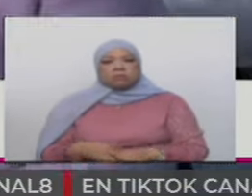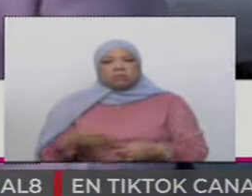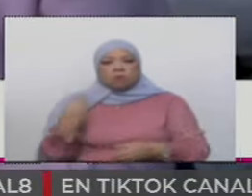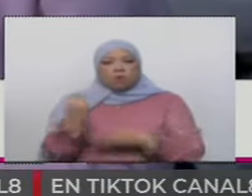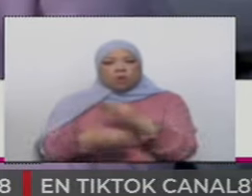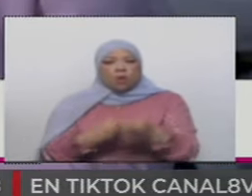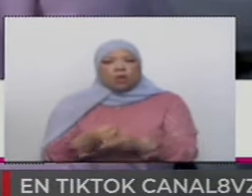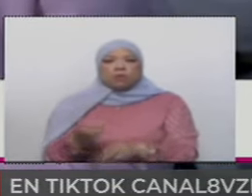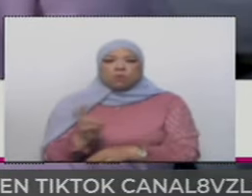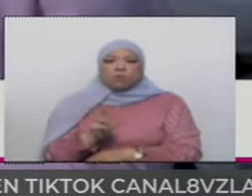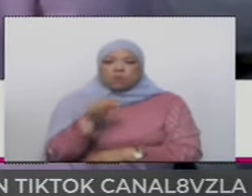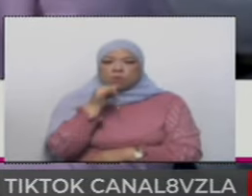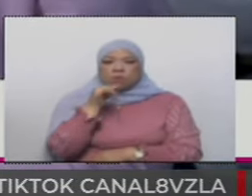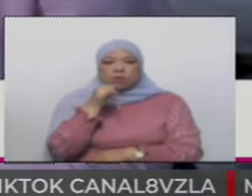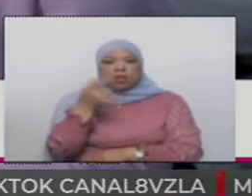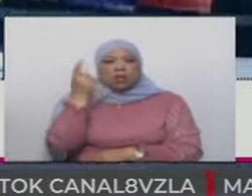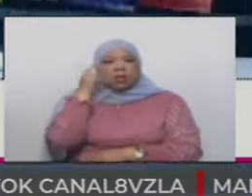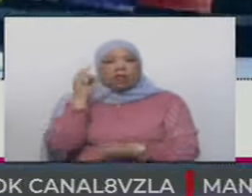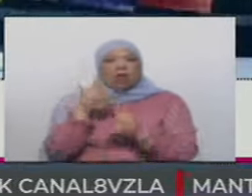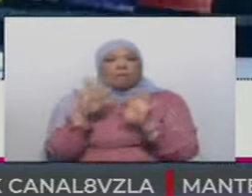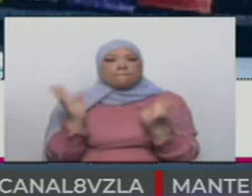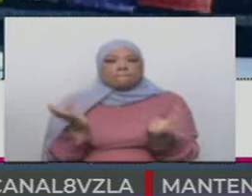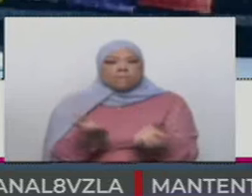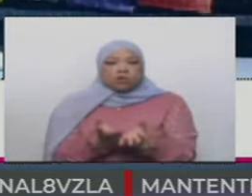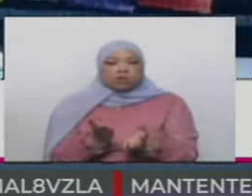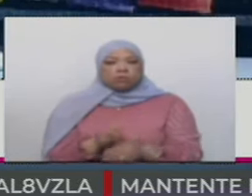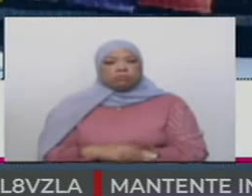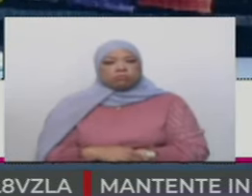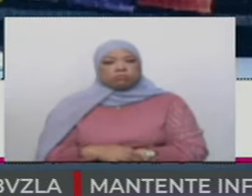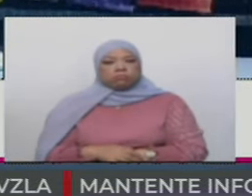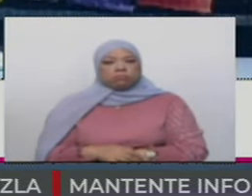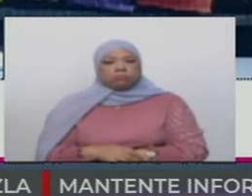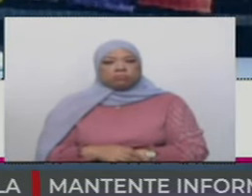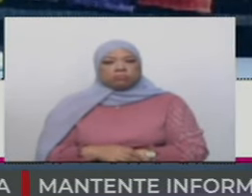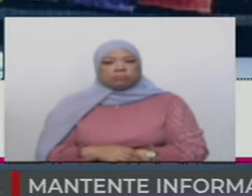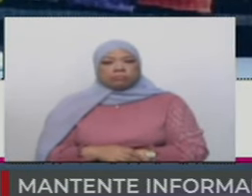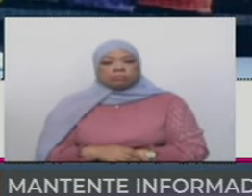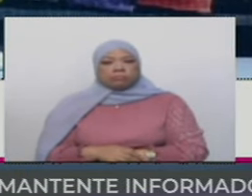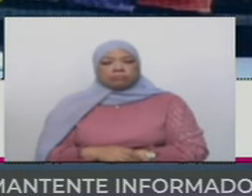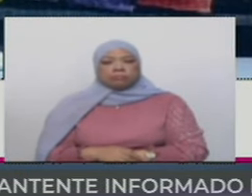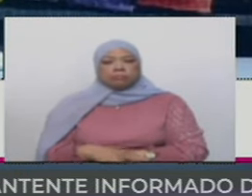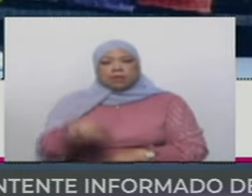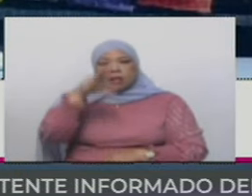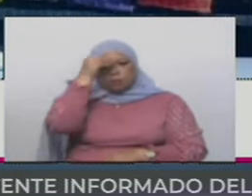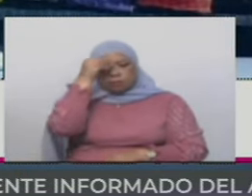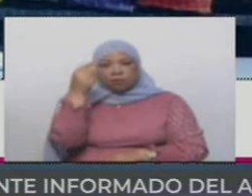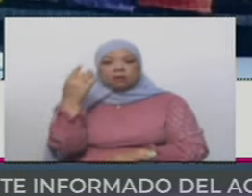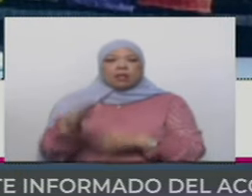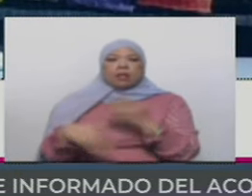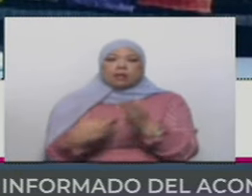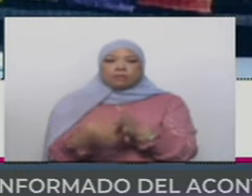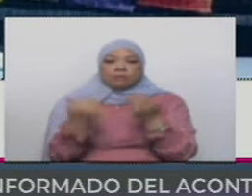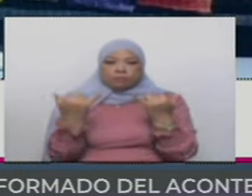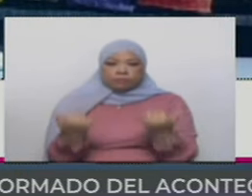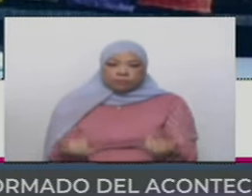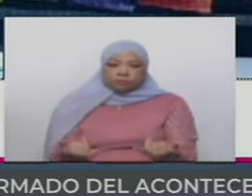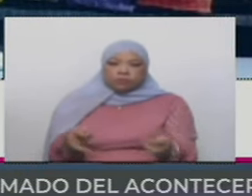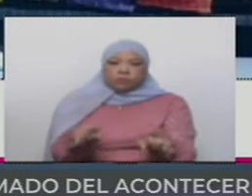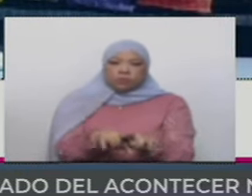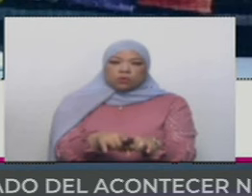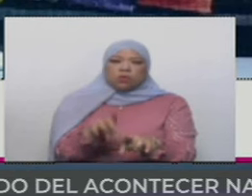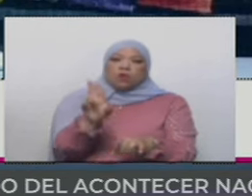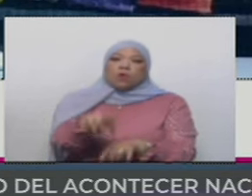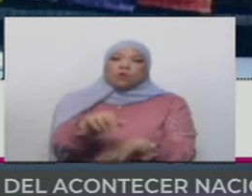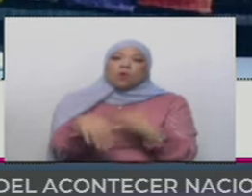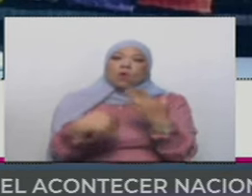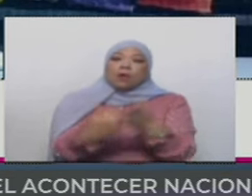nació, sencillamente murió. Porque el que muere ya, muere aprendido, pues, hasta ahí llegó.